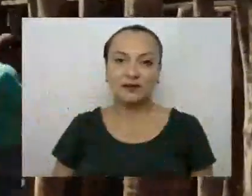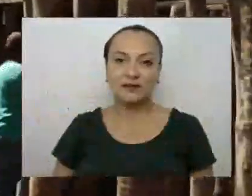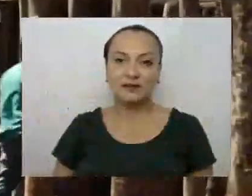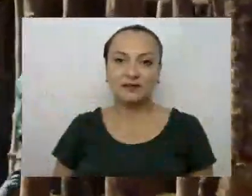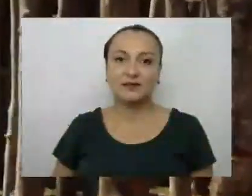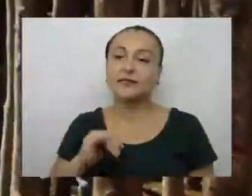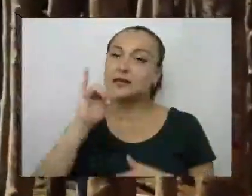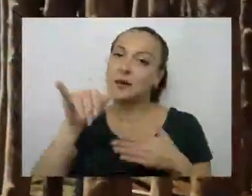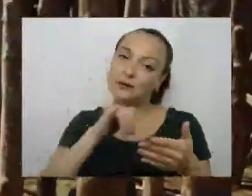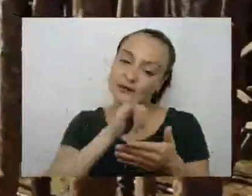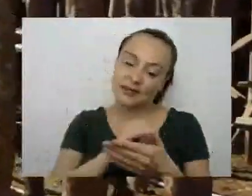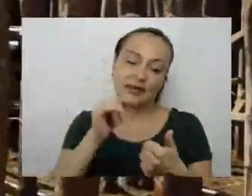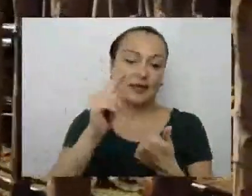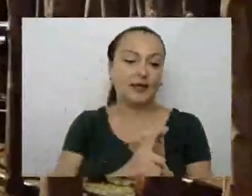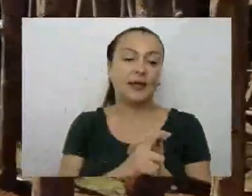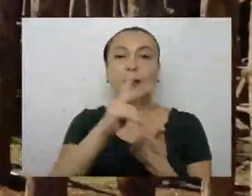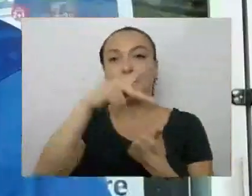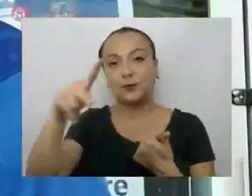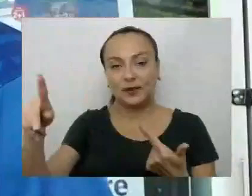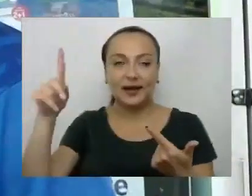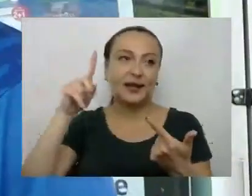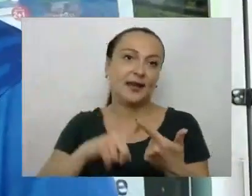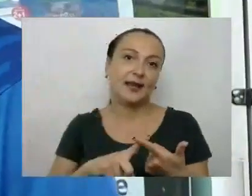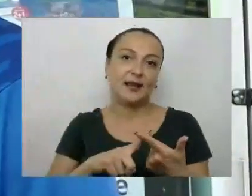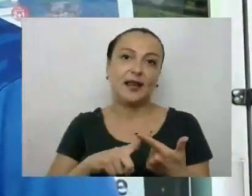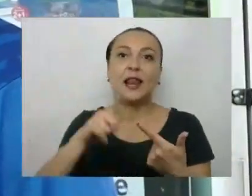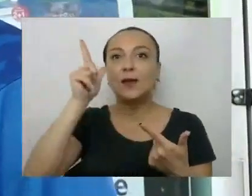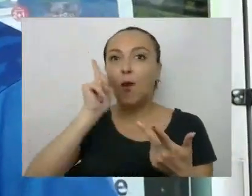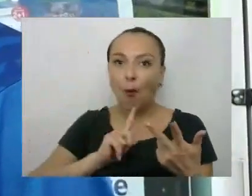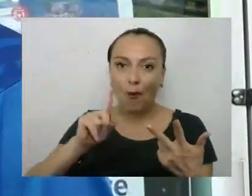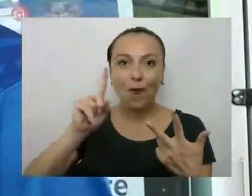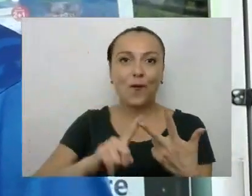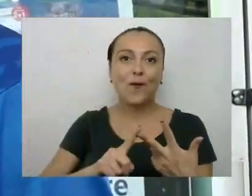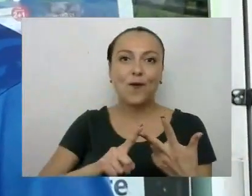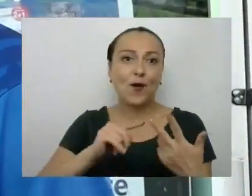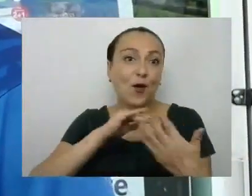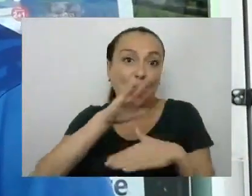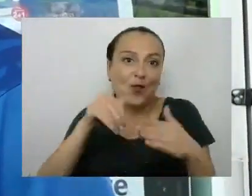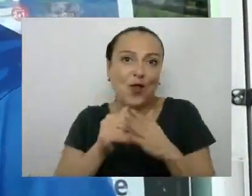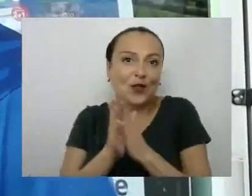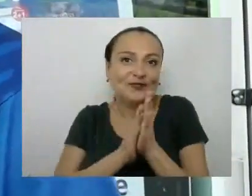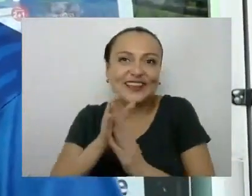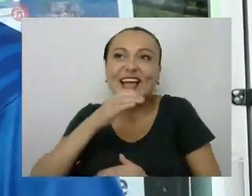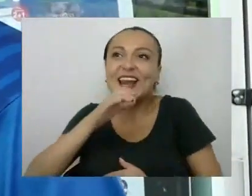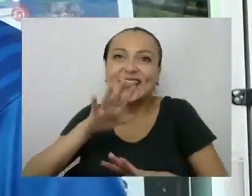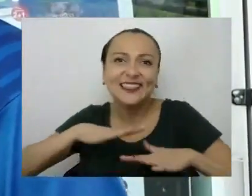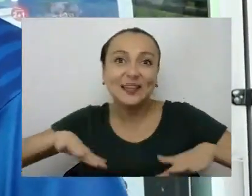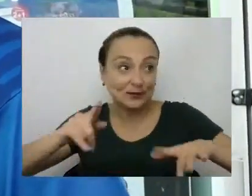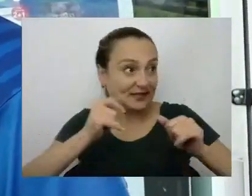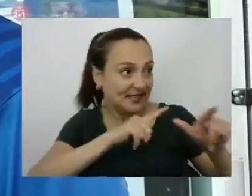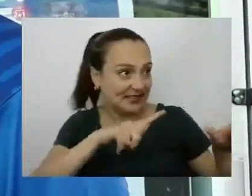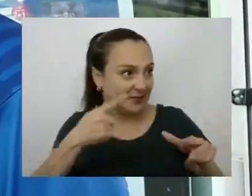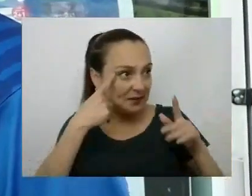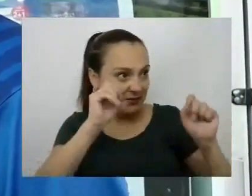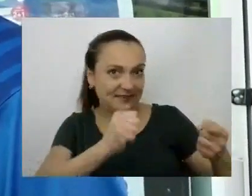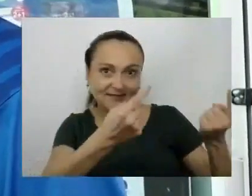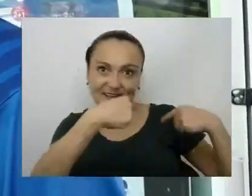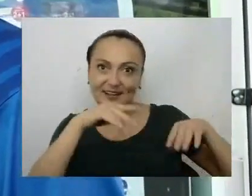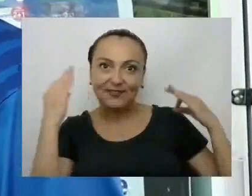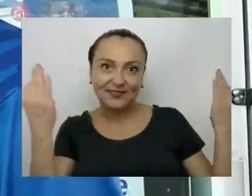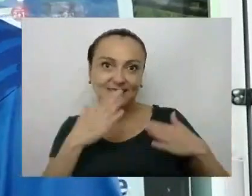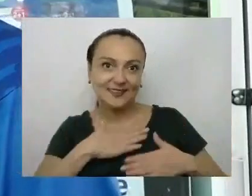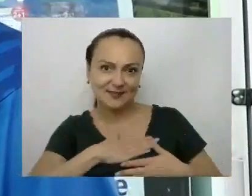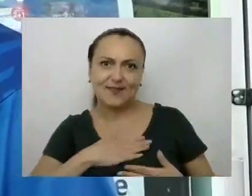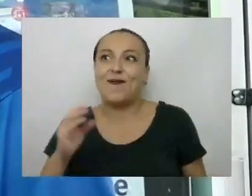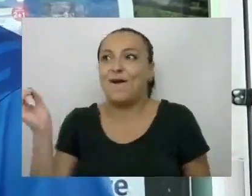José, Punta Arenas, gente de Limón, ya todo está calentando aquí. ¿Y usted está listo para venir a las fiestas a disfrutar?